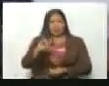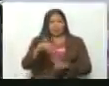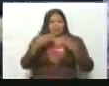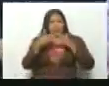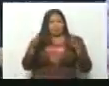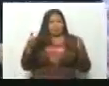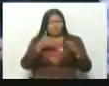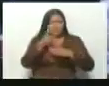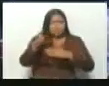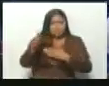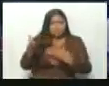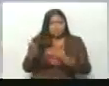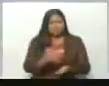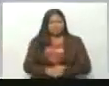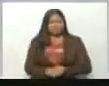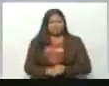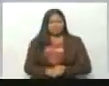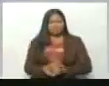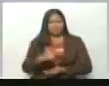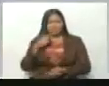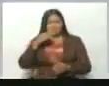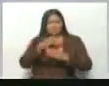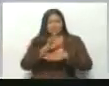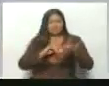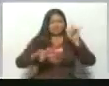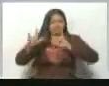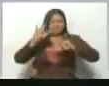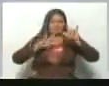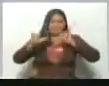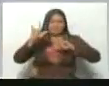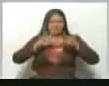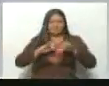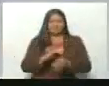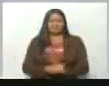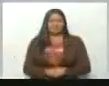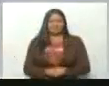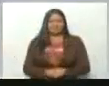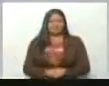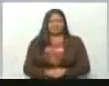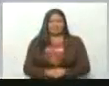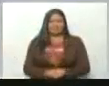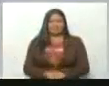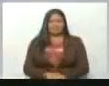Abran paso, señores, y ahí venimos nosotros. Besitos. Saludos.